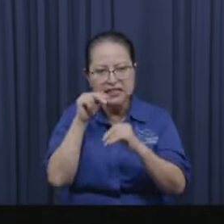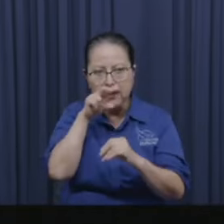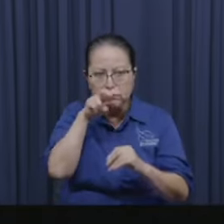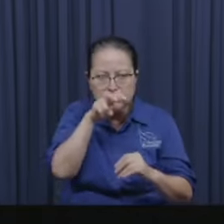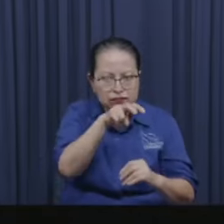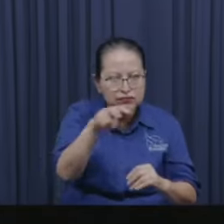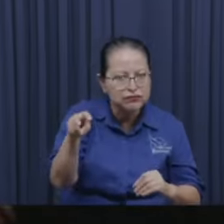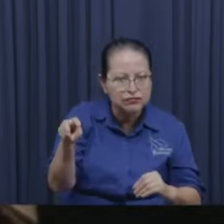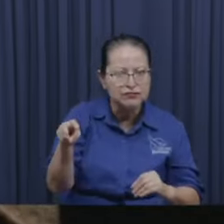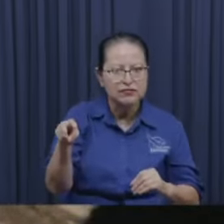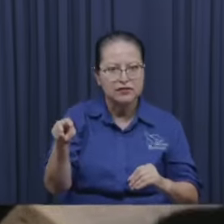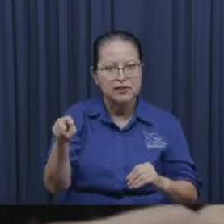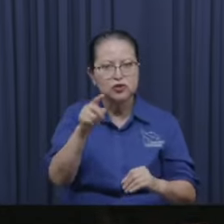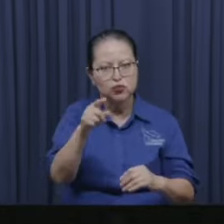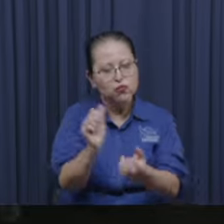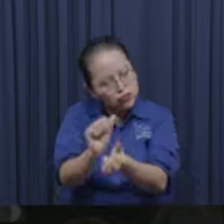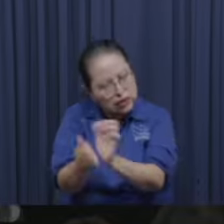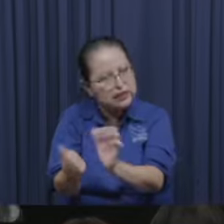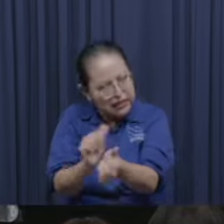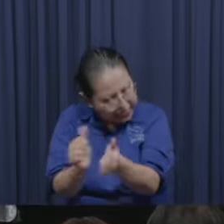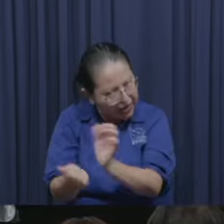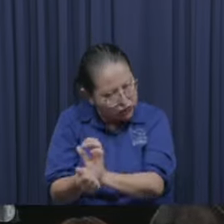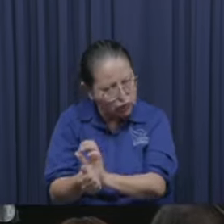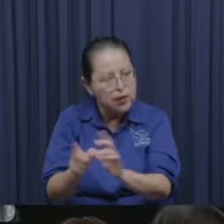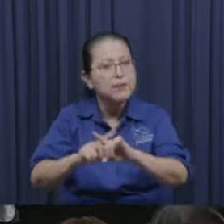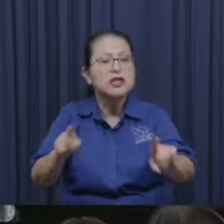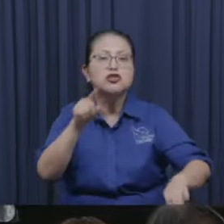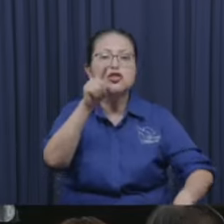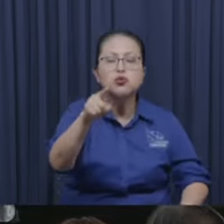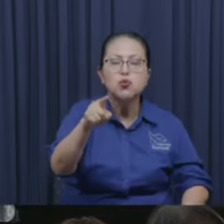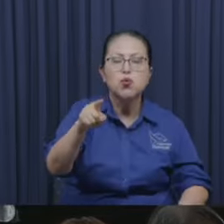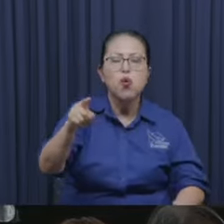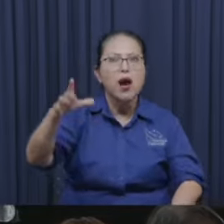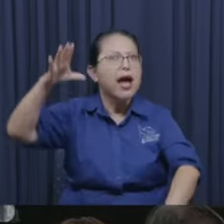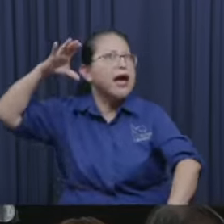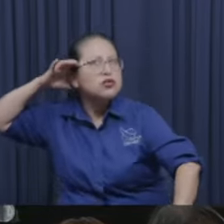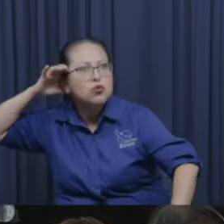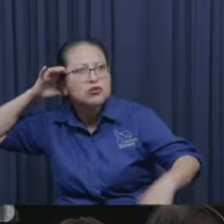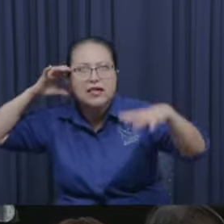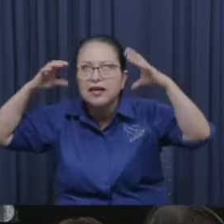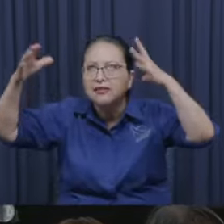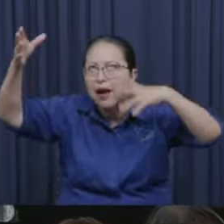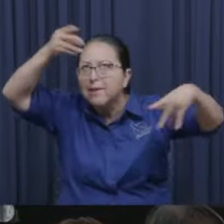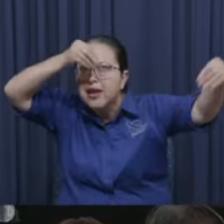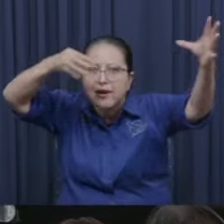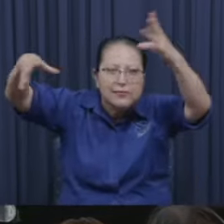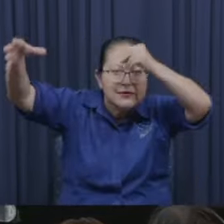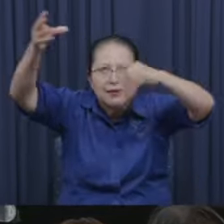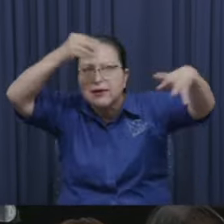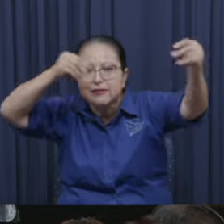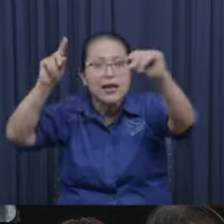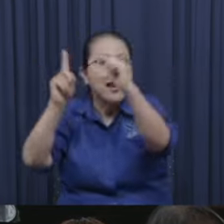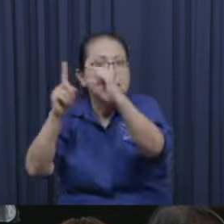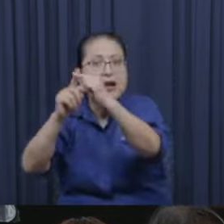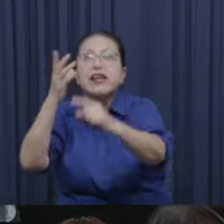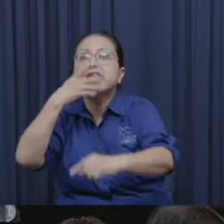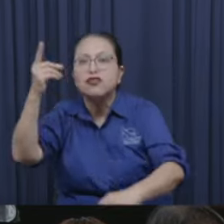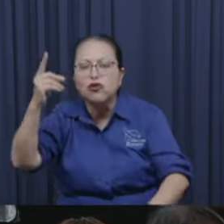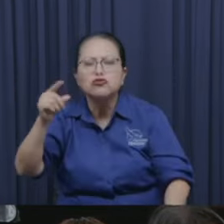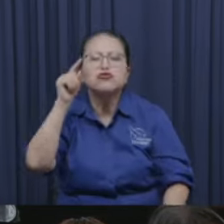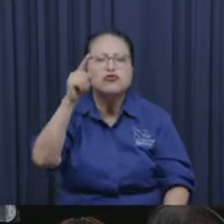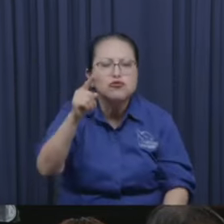por siempre pero si estás oyendo la palabra te estás convirtiendo te estás convirtiendo en hijo Y